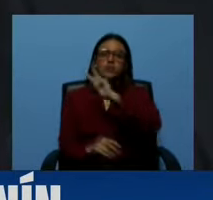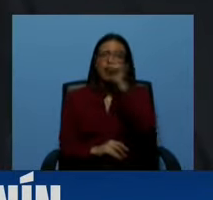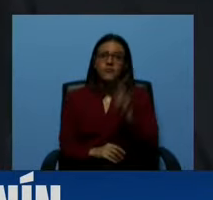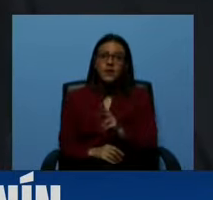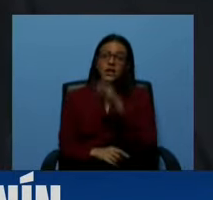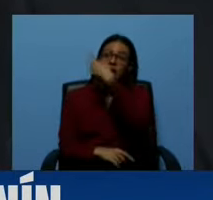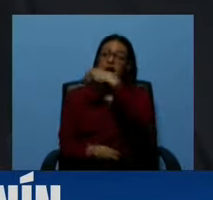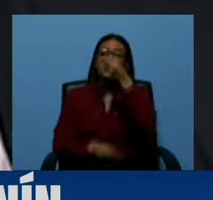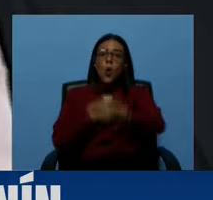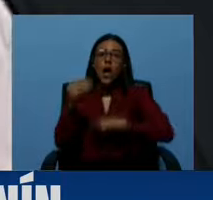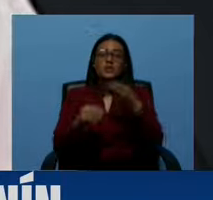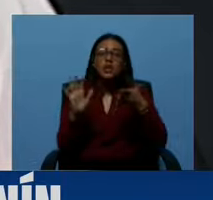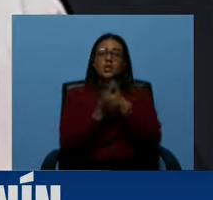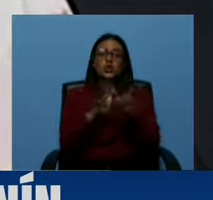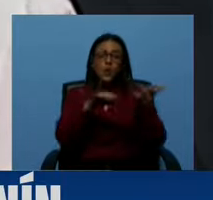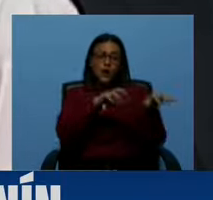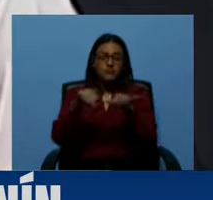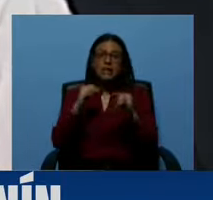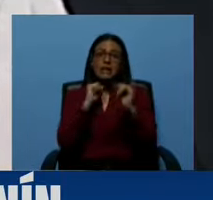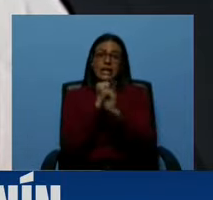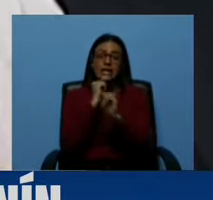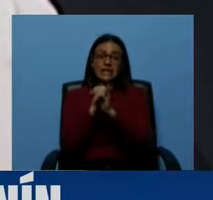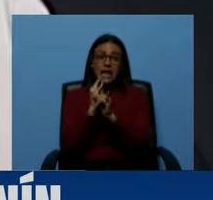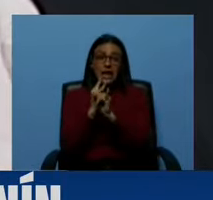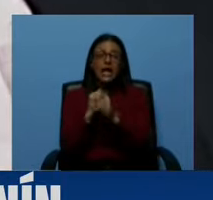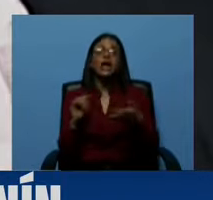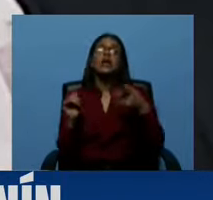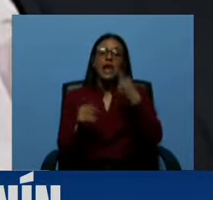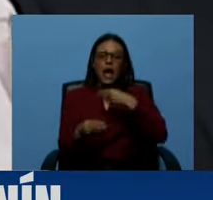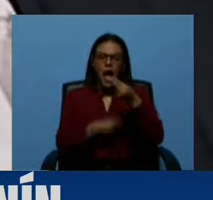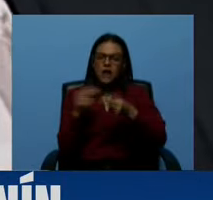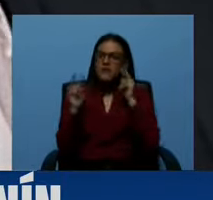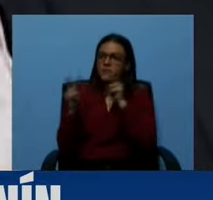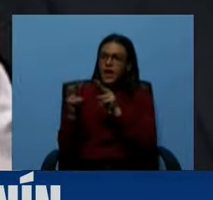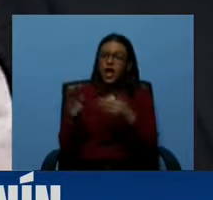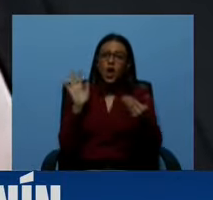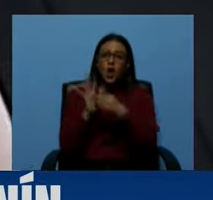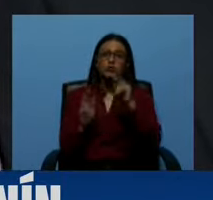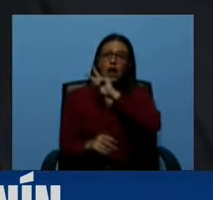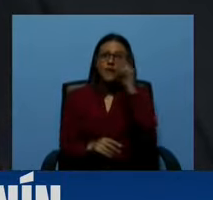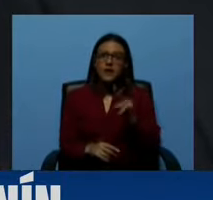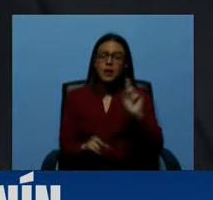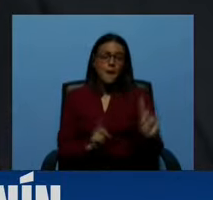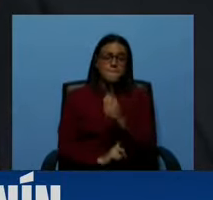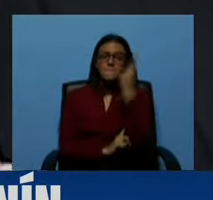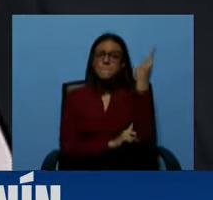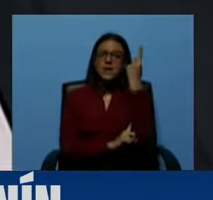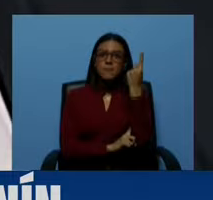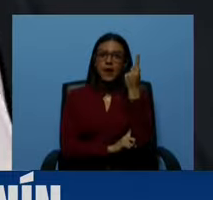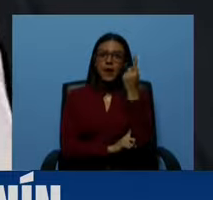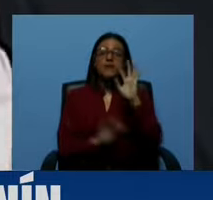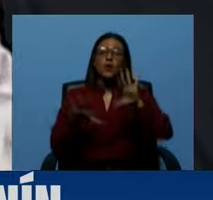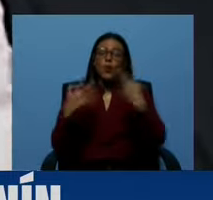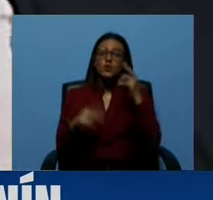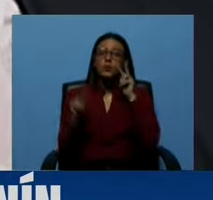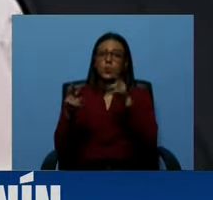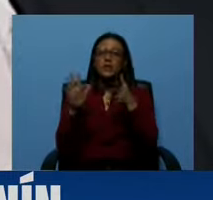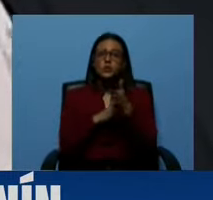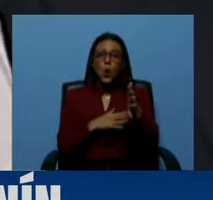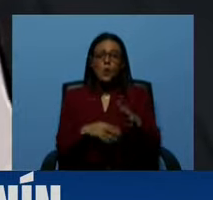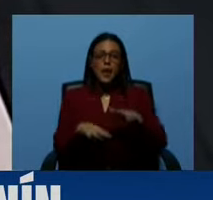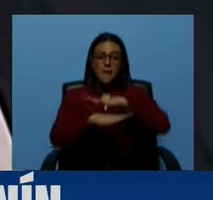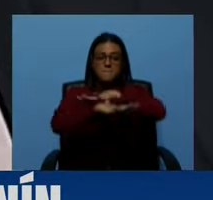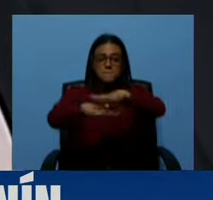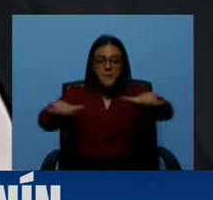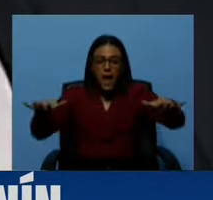cibernético del que ha sido víctima Venezuela no se había visto, es inédita. Cuando tú ves los mapas de cómo se vinieron